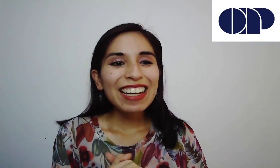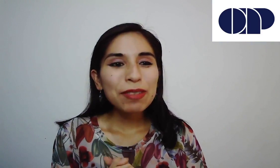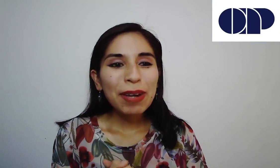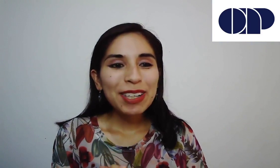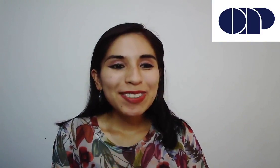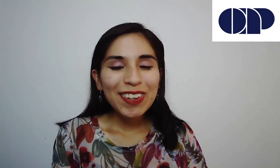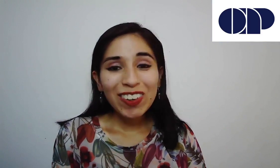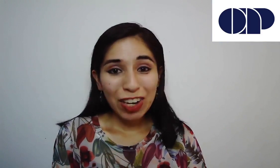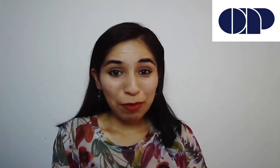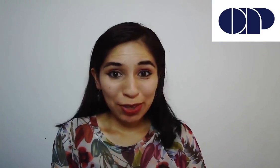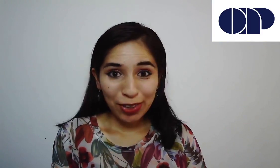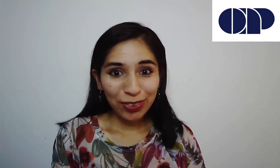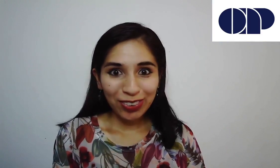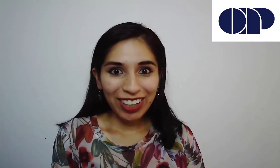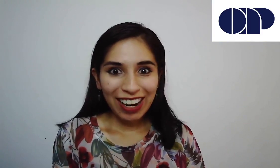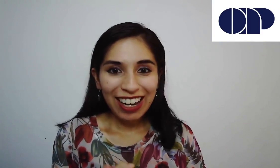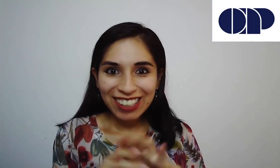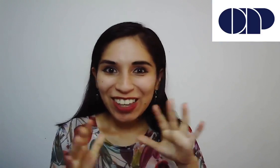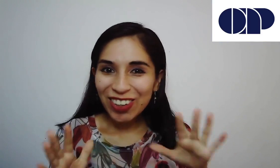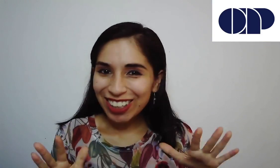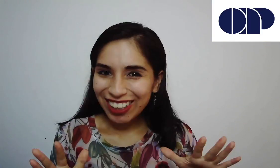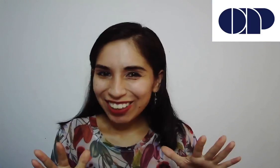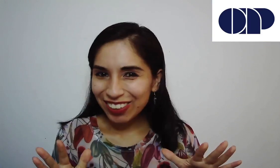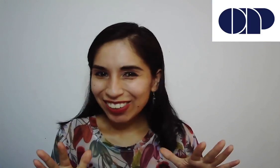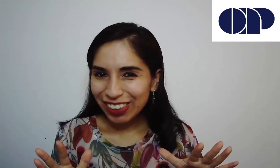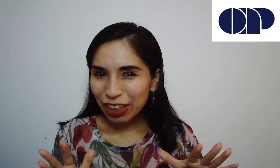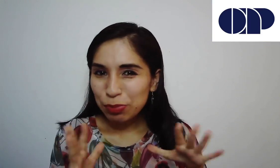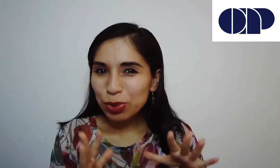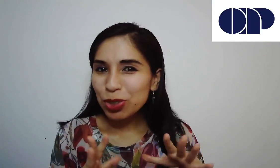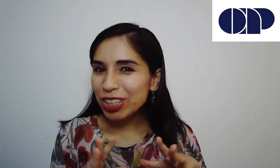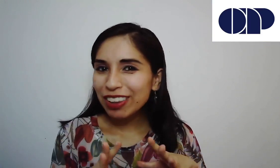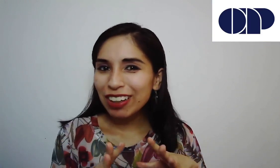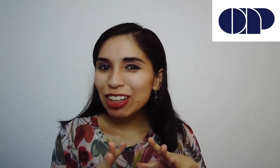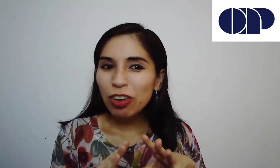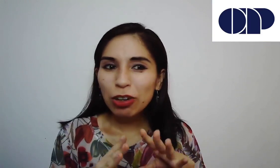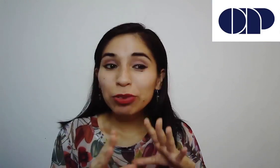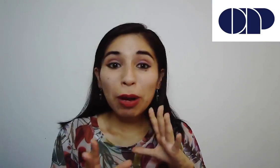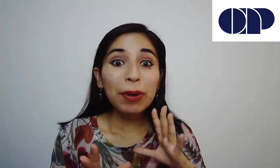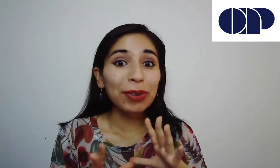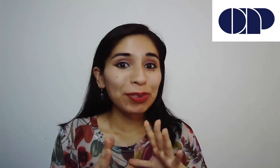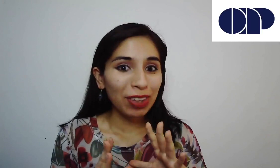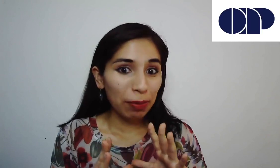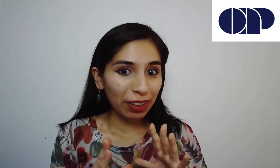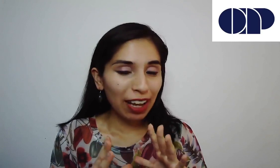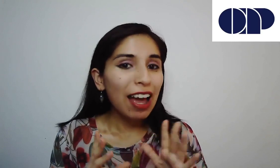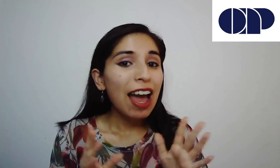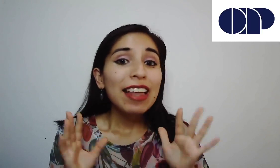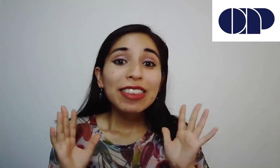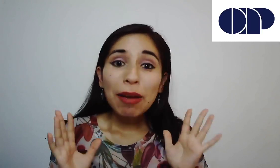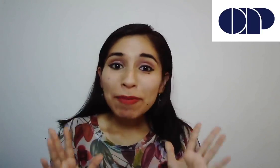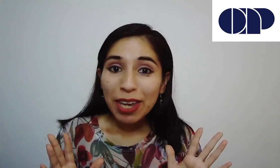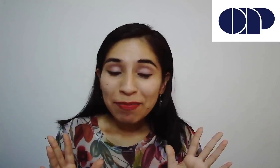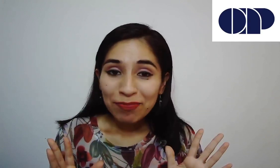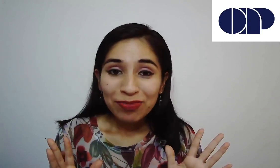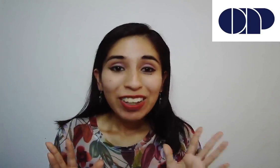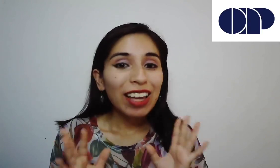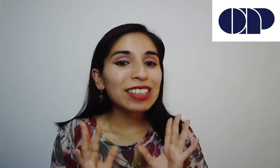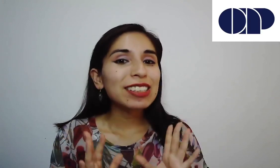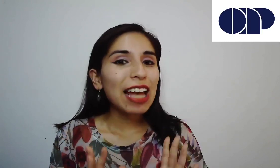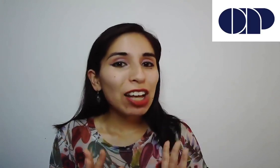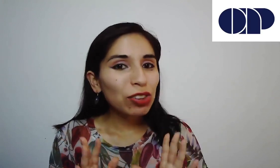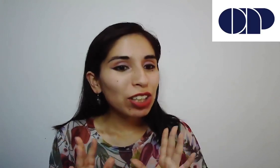qué tal les pareció el vídeo tutorial estado leyendo que muchos han tenido algunas preguntas pero también